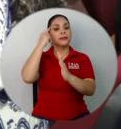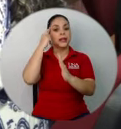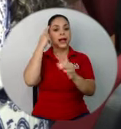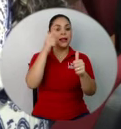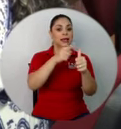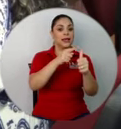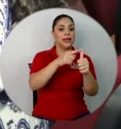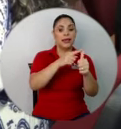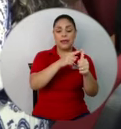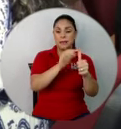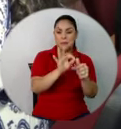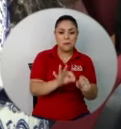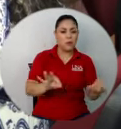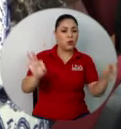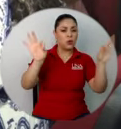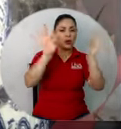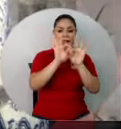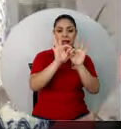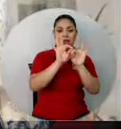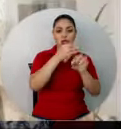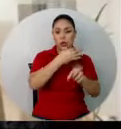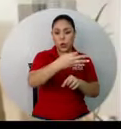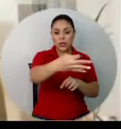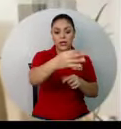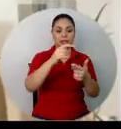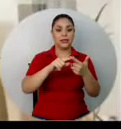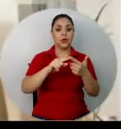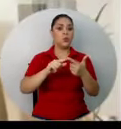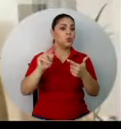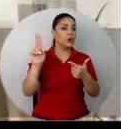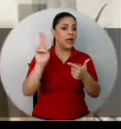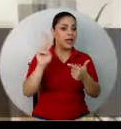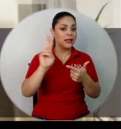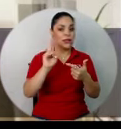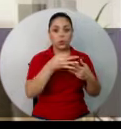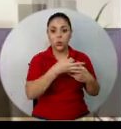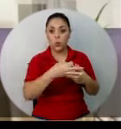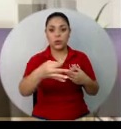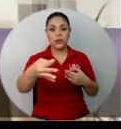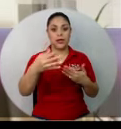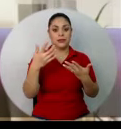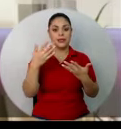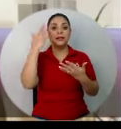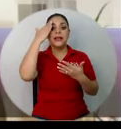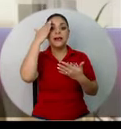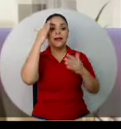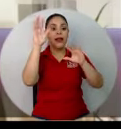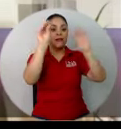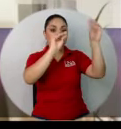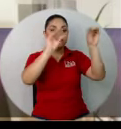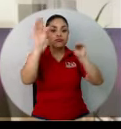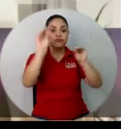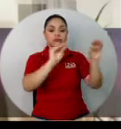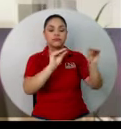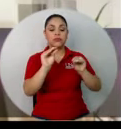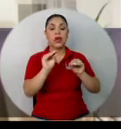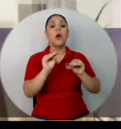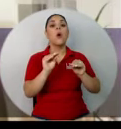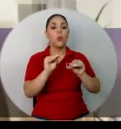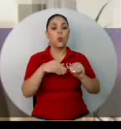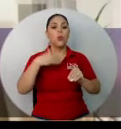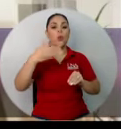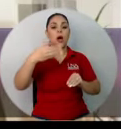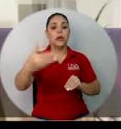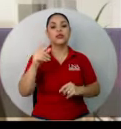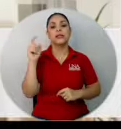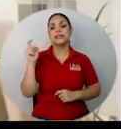lo urgente, qué es lo operativo que tenemos que hacer en el día a día. Y con esto entonces ponemos fechas de vencimiento, ponemos cuáles son los